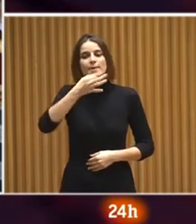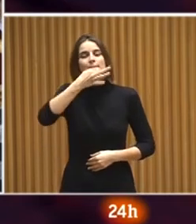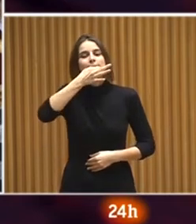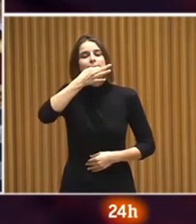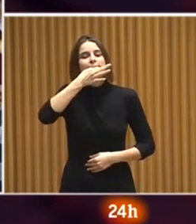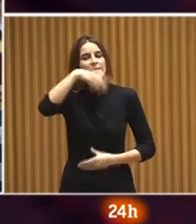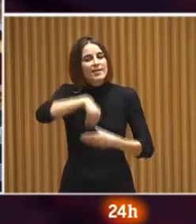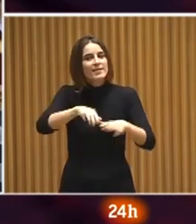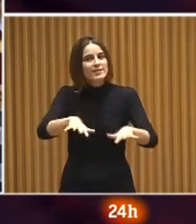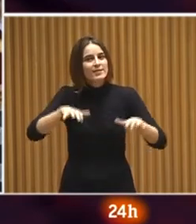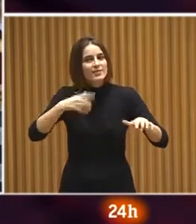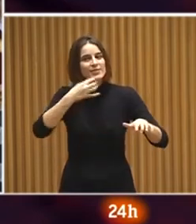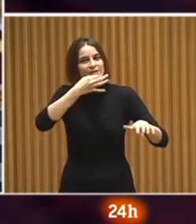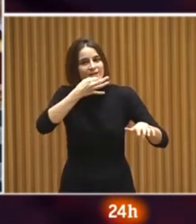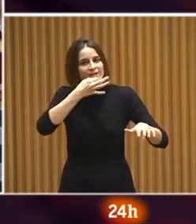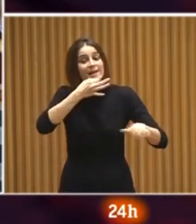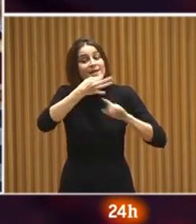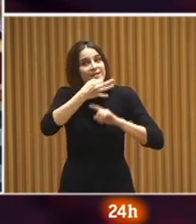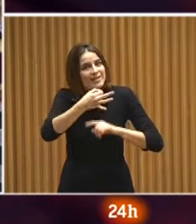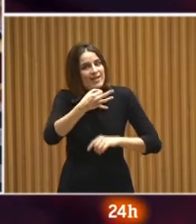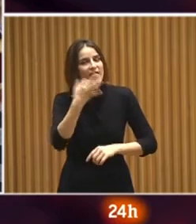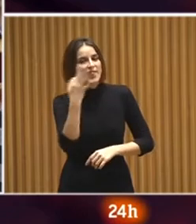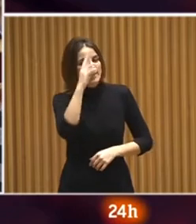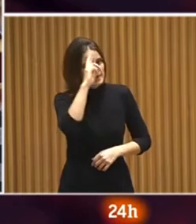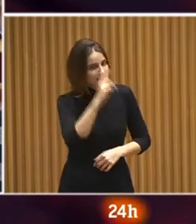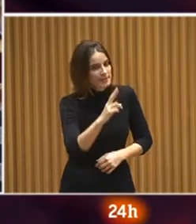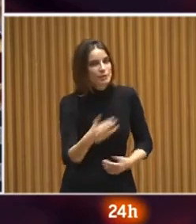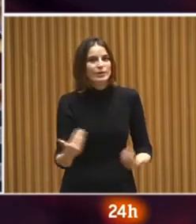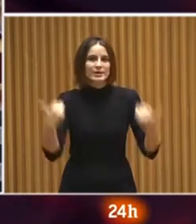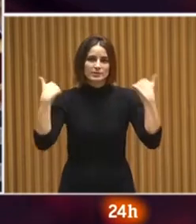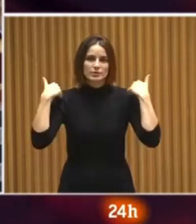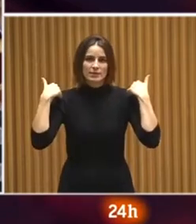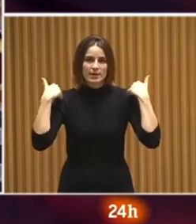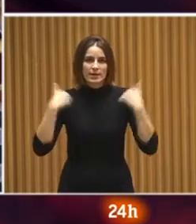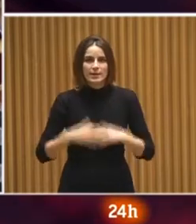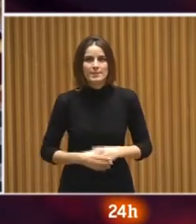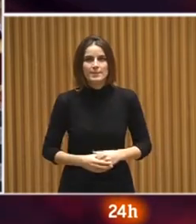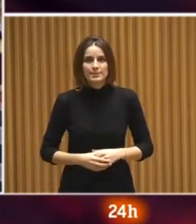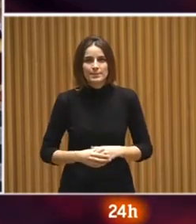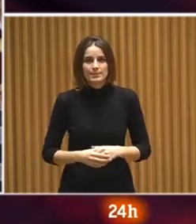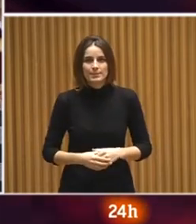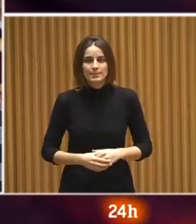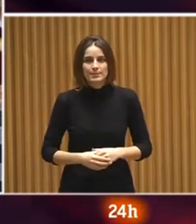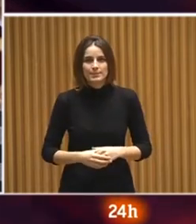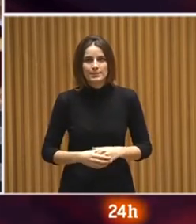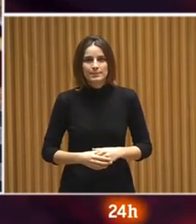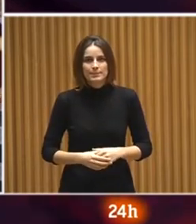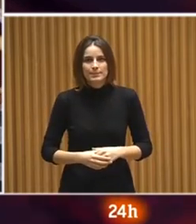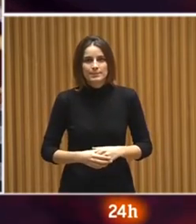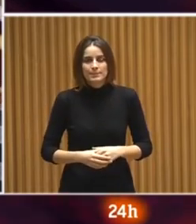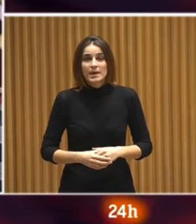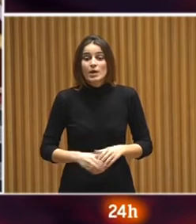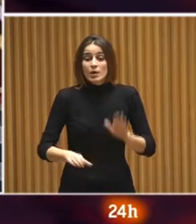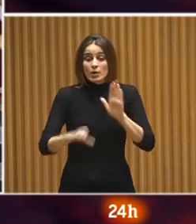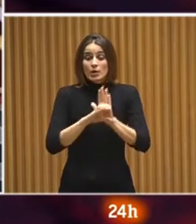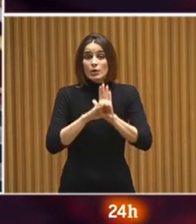respeto y la responsabilidad. El legado del constituyente no se agota en las palabras recogidas en las tablas